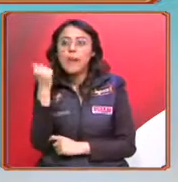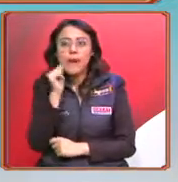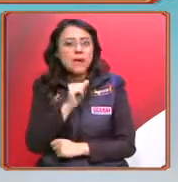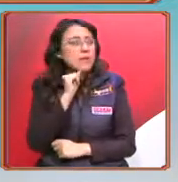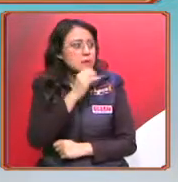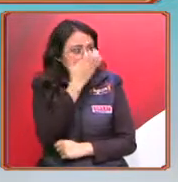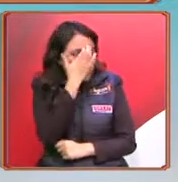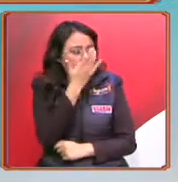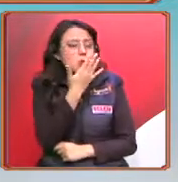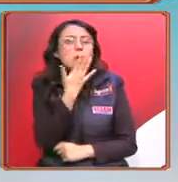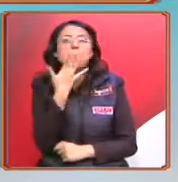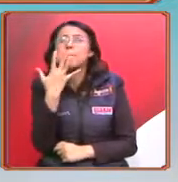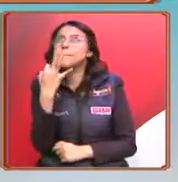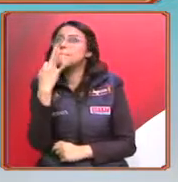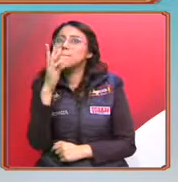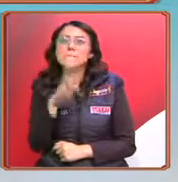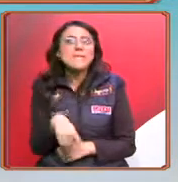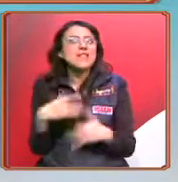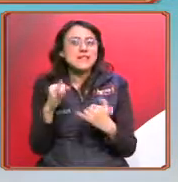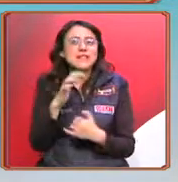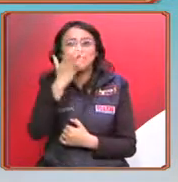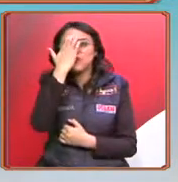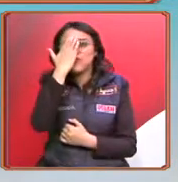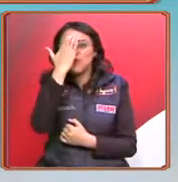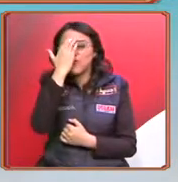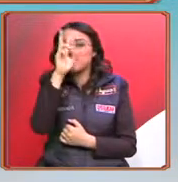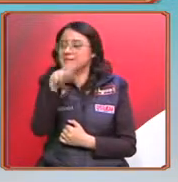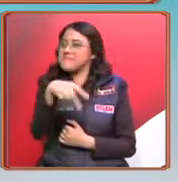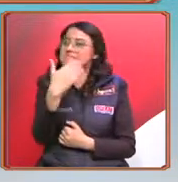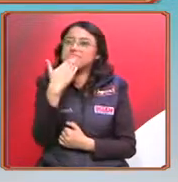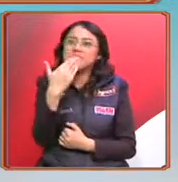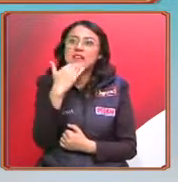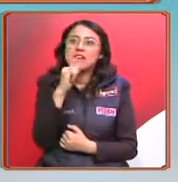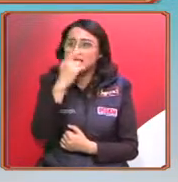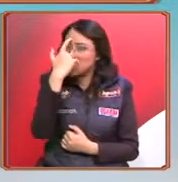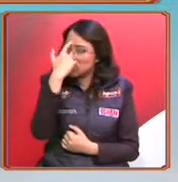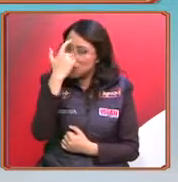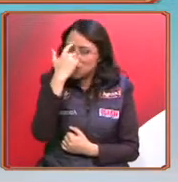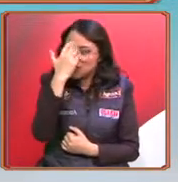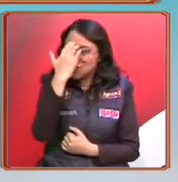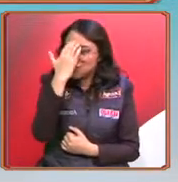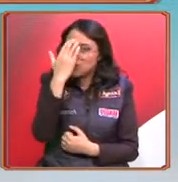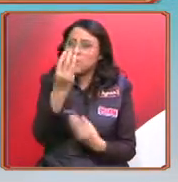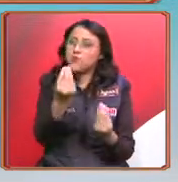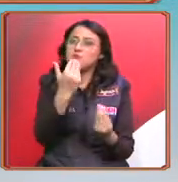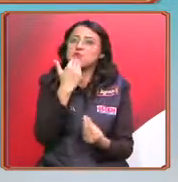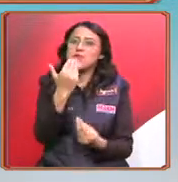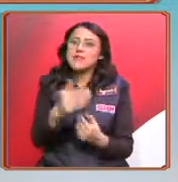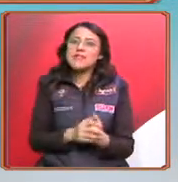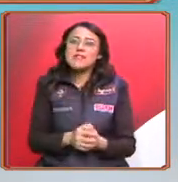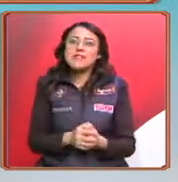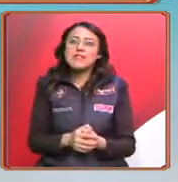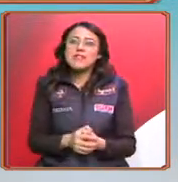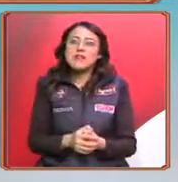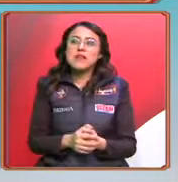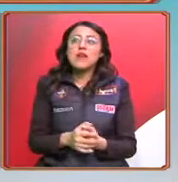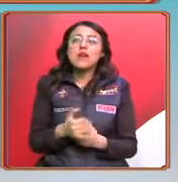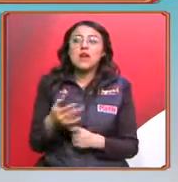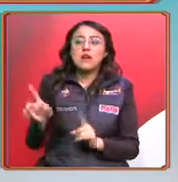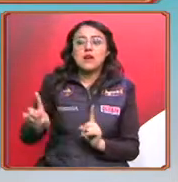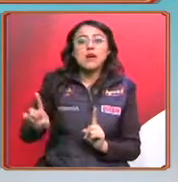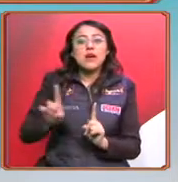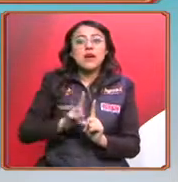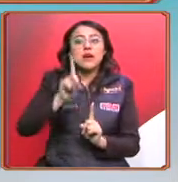favor, claro que los ubico. Así es. Claro. Siempre aquí los están ubicamos ahí. Muy bien. De hecho. Hombre. Y bueno, hombre, con nosotros ahora se